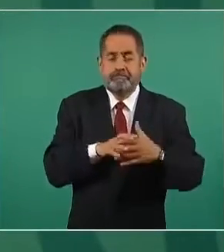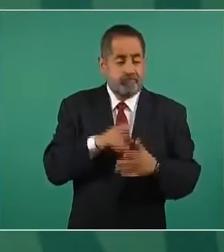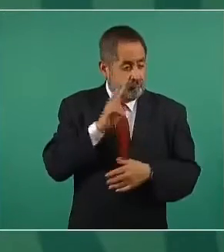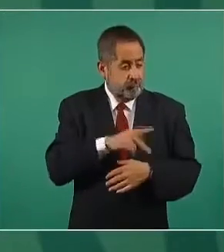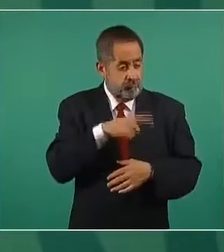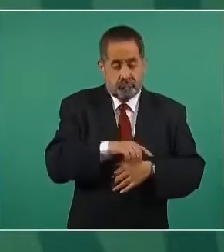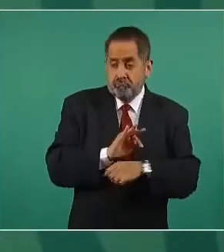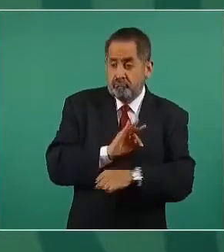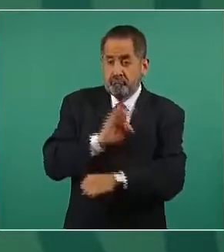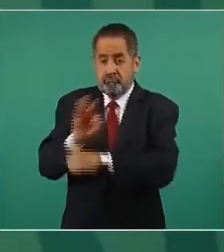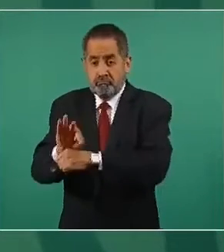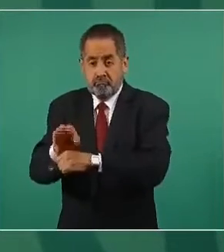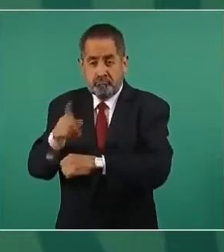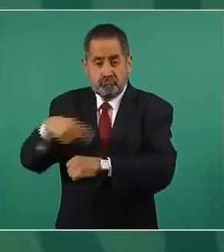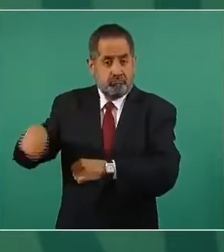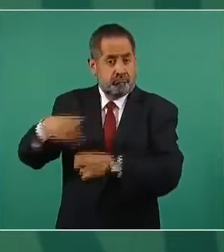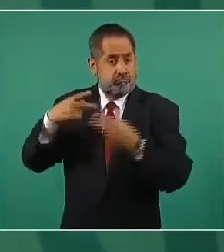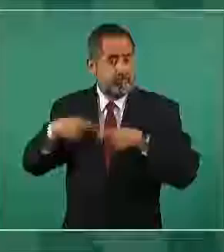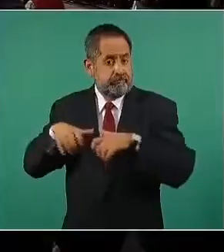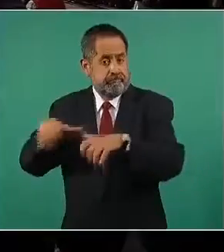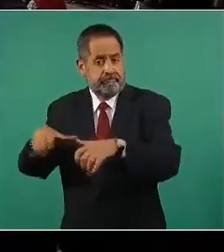del pueblo.